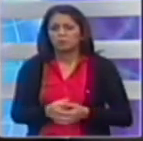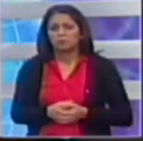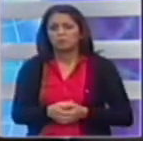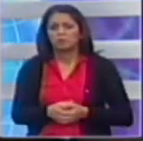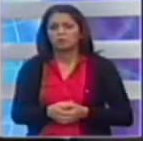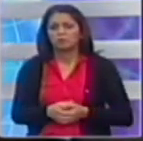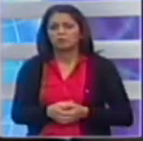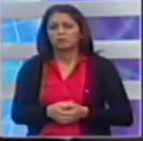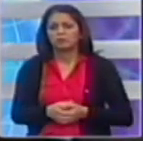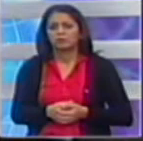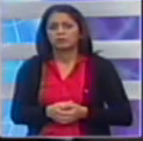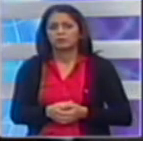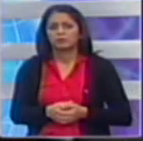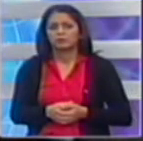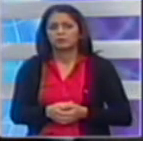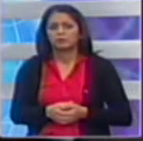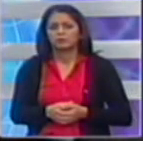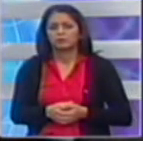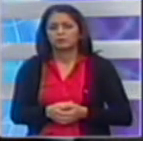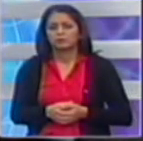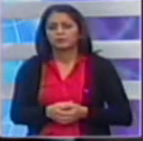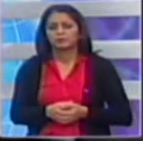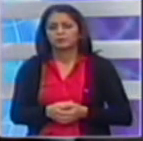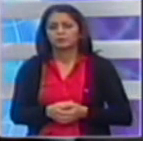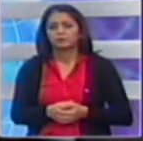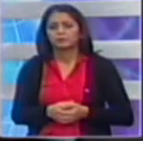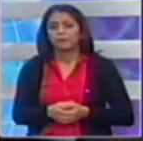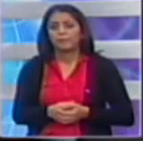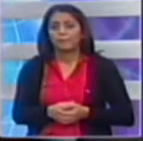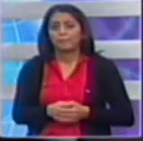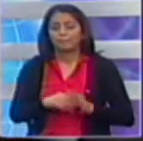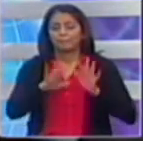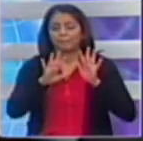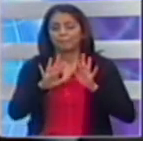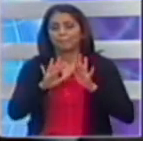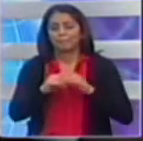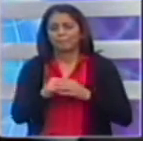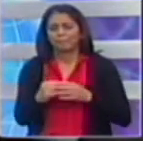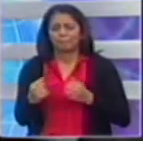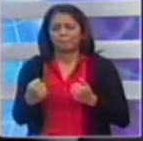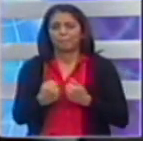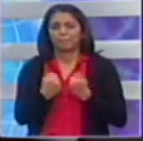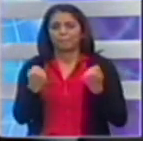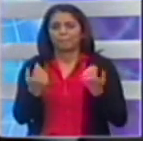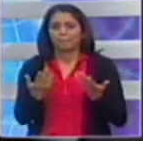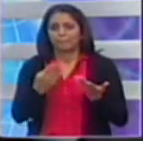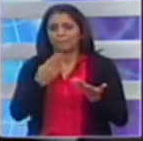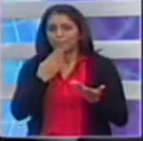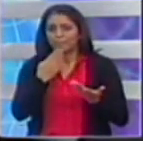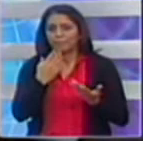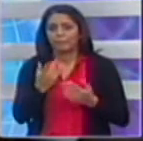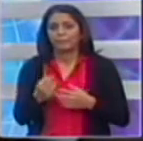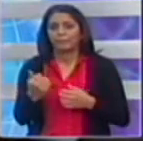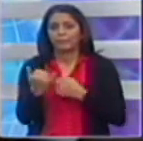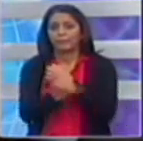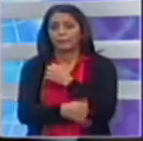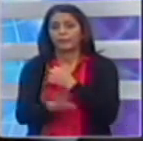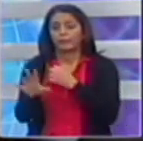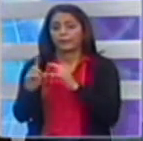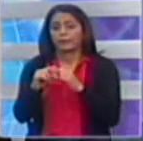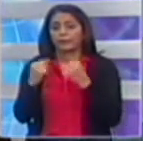su justificativo? Pero fijémonos en las contradicciones grandes que hay, porque el Partido Republicano tradicionalmente, si bien ha tenido una